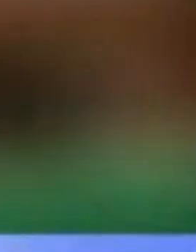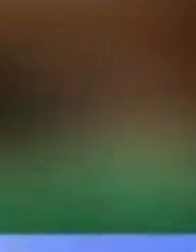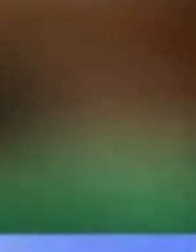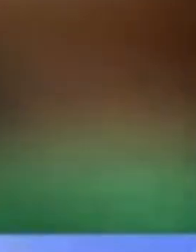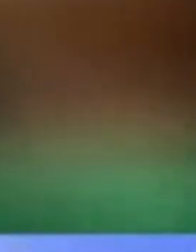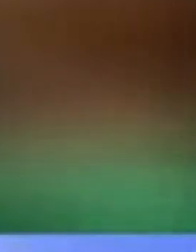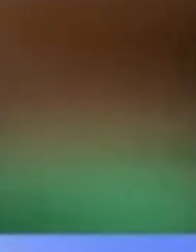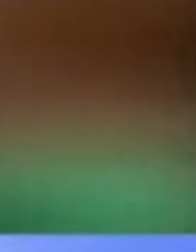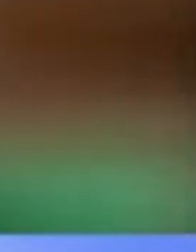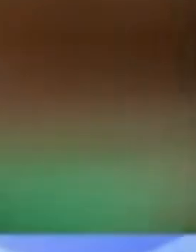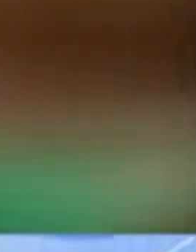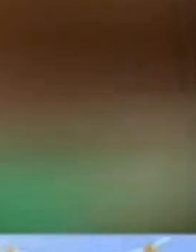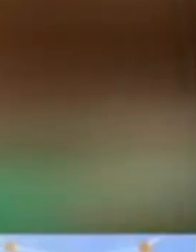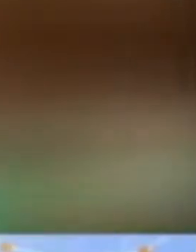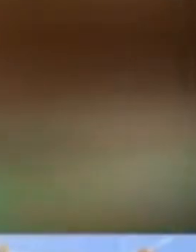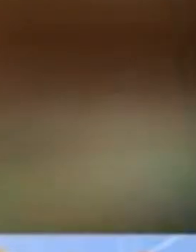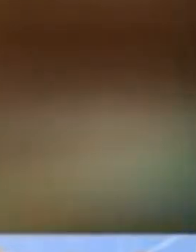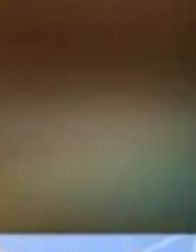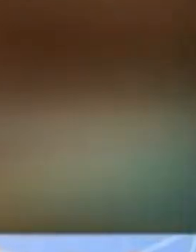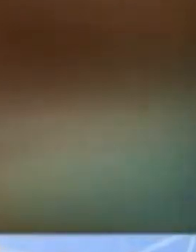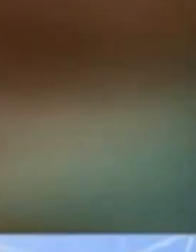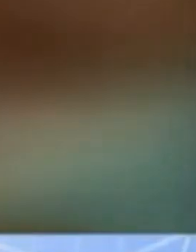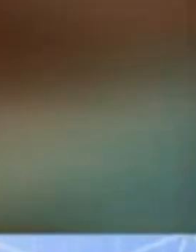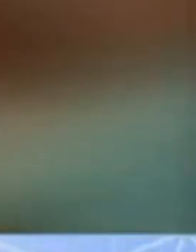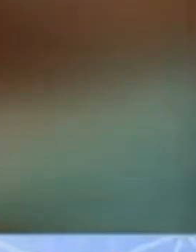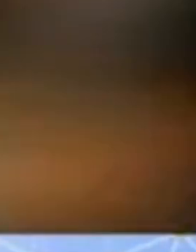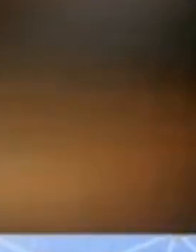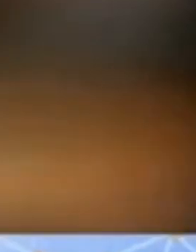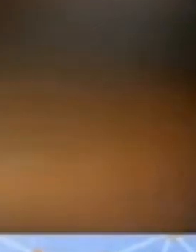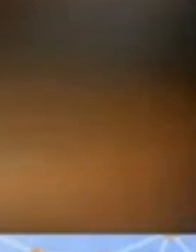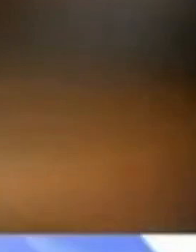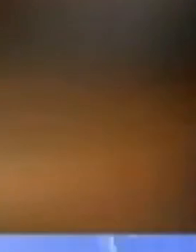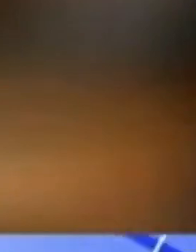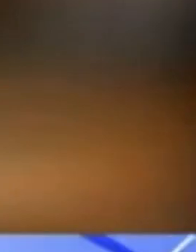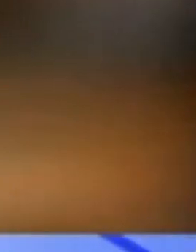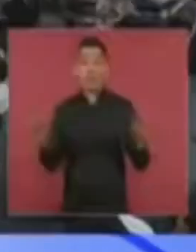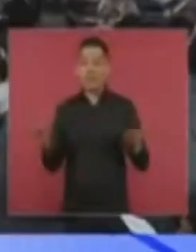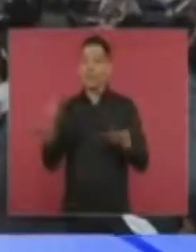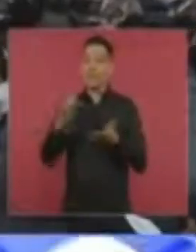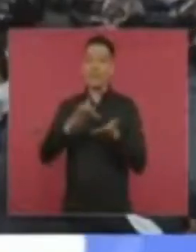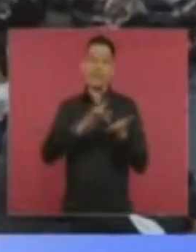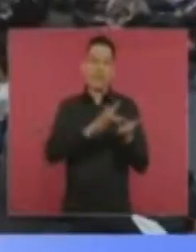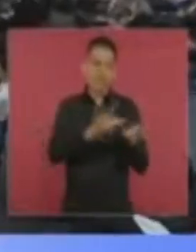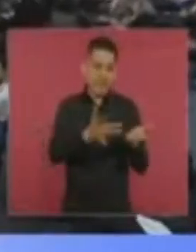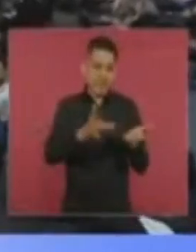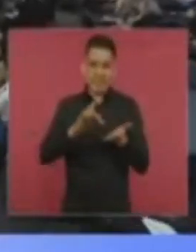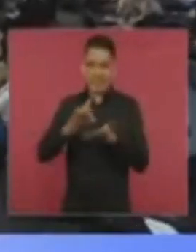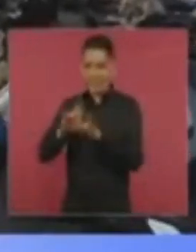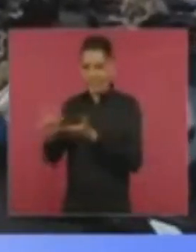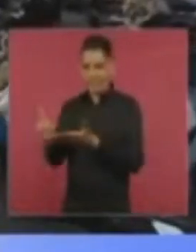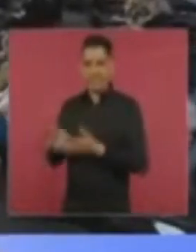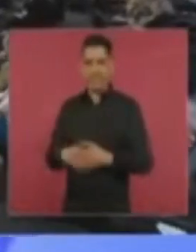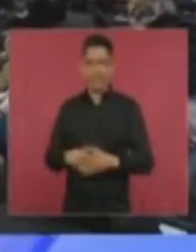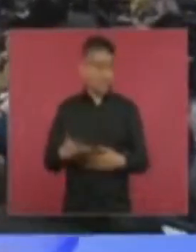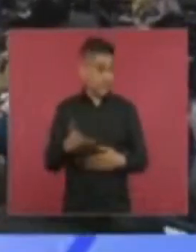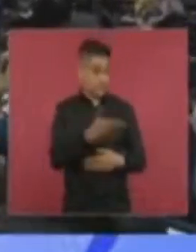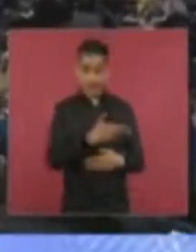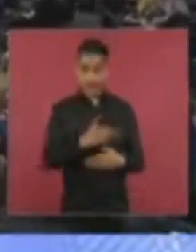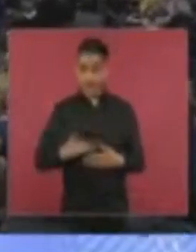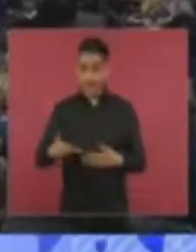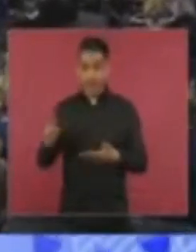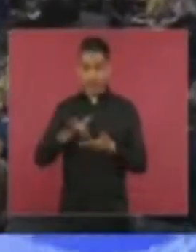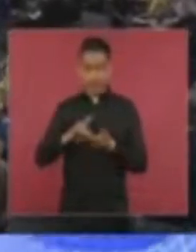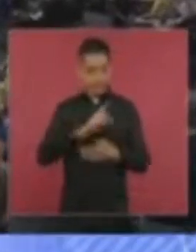han sujetado a la subdesarrollo? ¿Quiénes han intervenido cuando hay proyectos alternativos que buscan la justicia